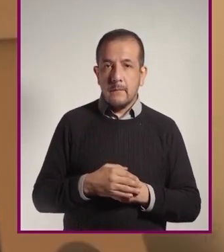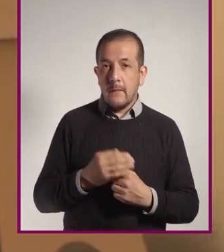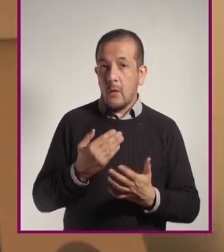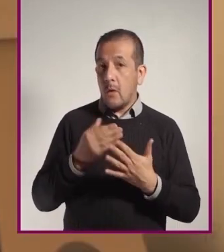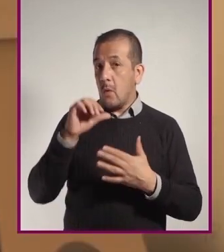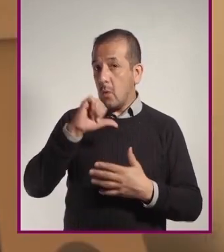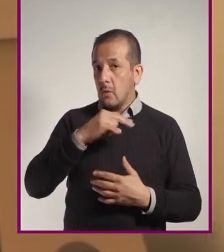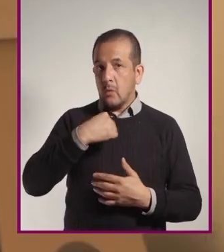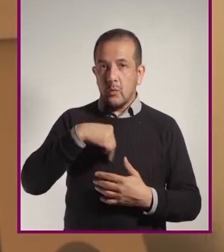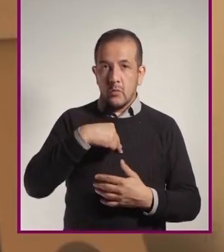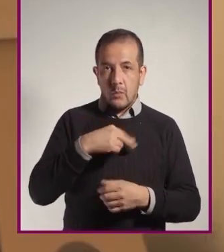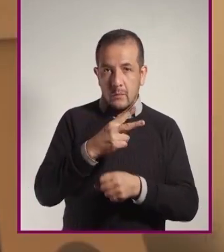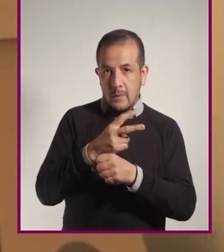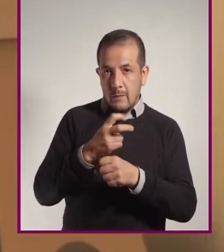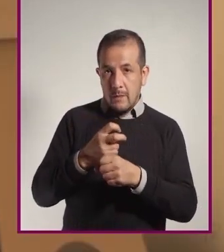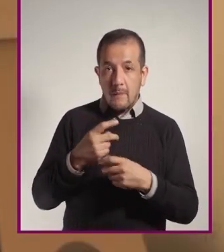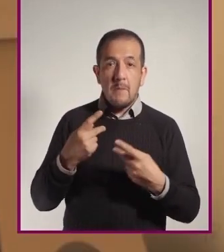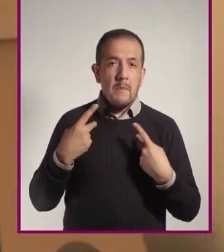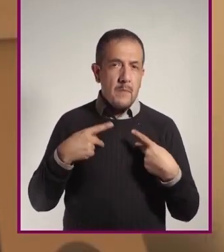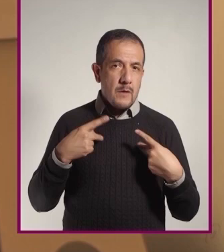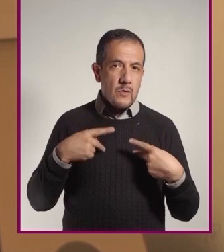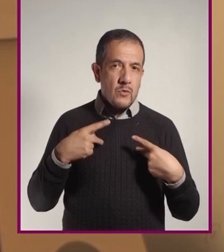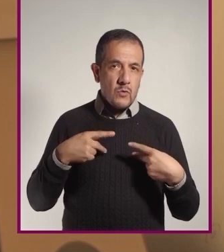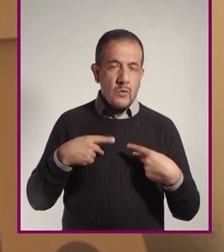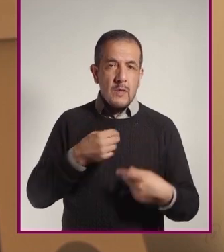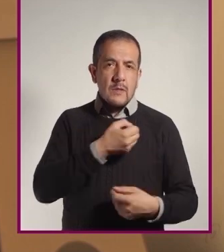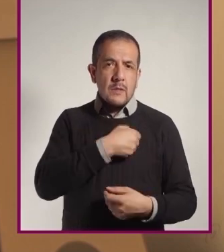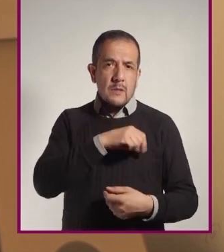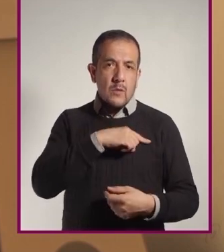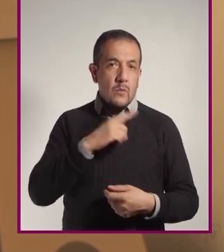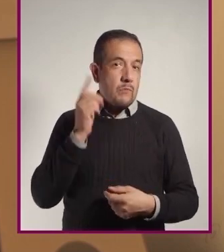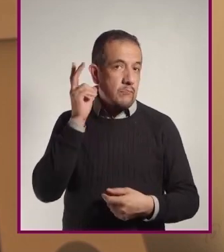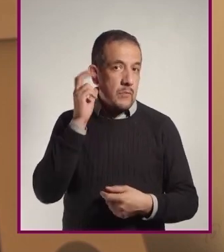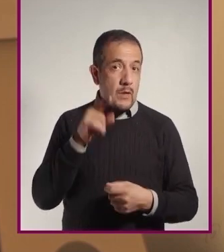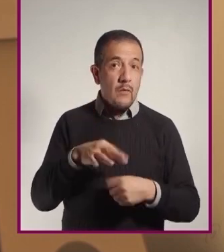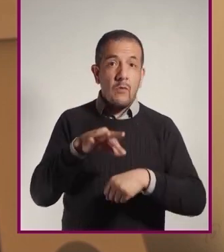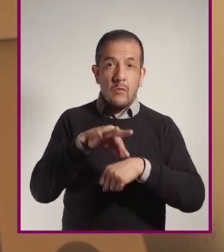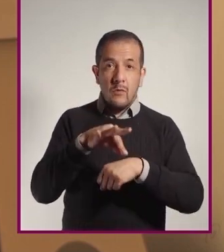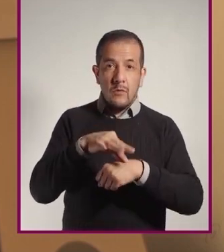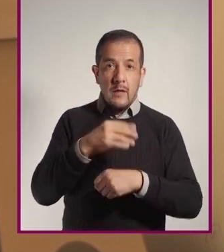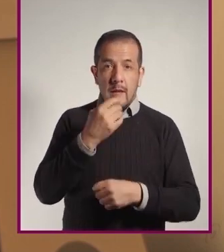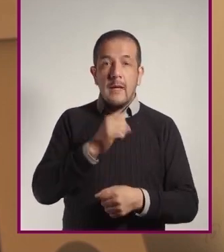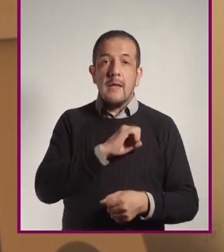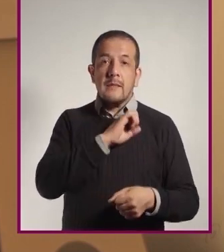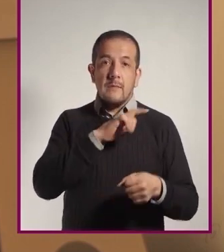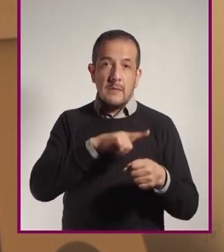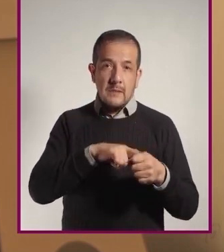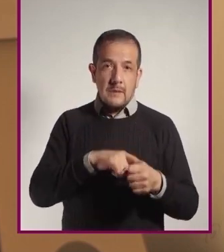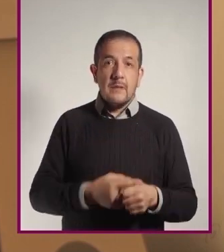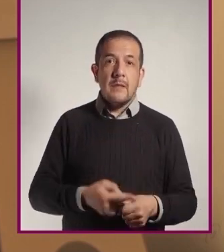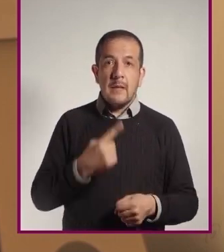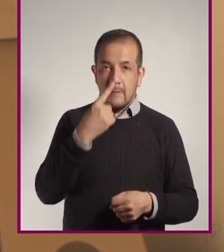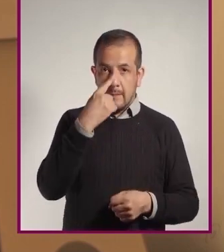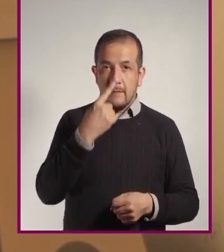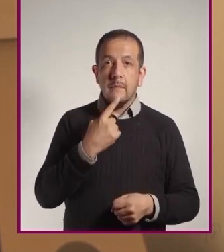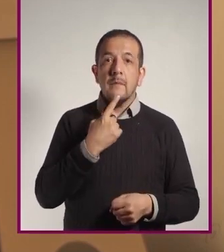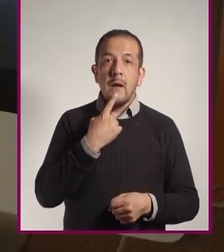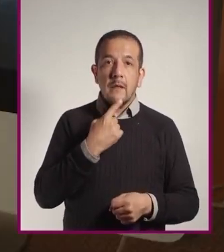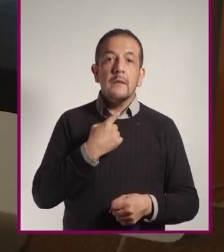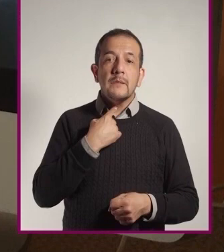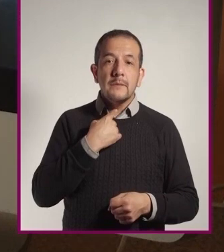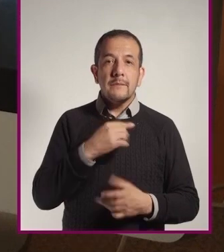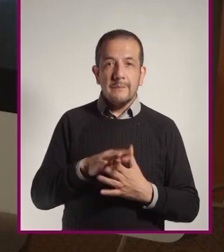Hoy tenemos como invitada para resolver nuestras dudas sobre salud auditiva a la doctora con especialidad en otorrinolaringología, Jenny